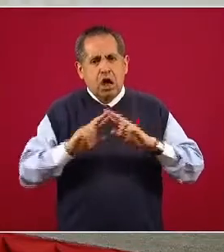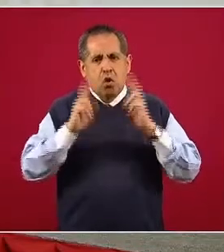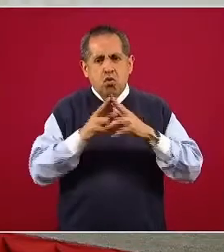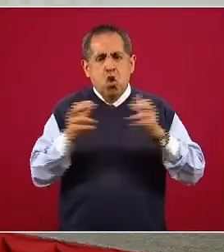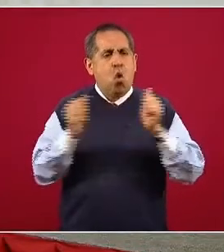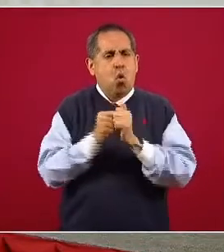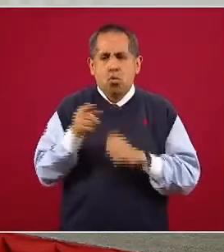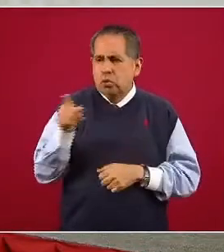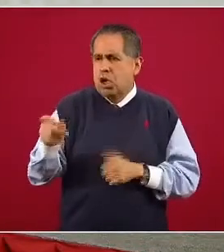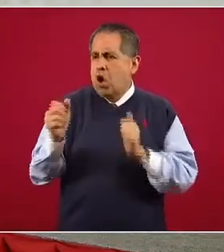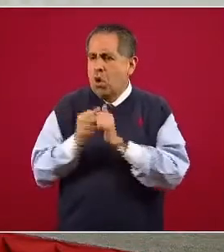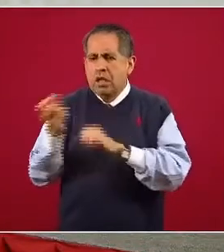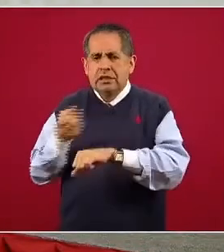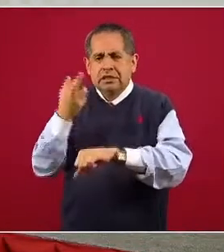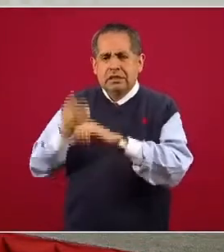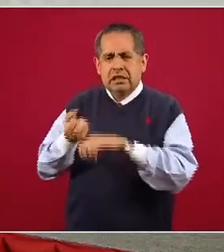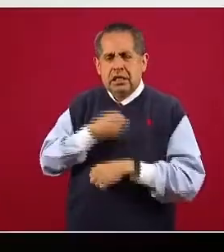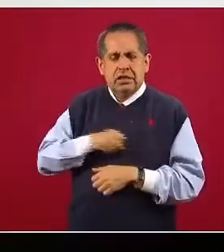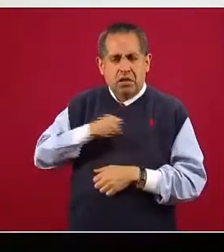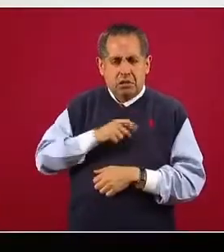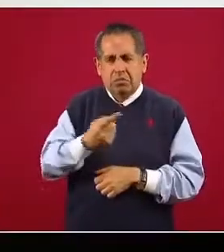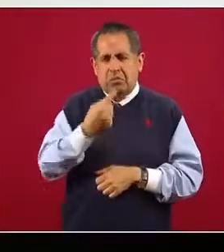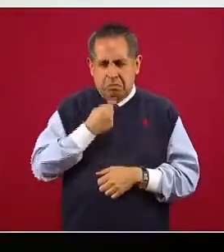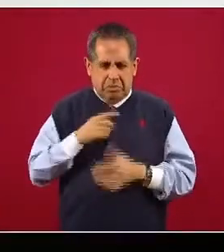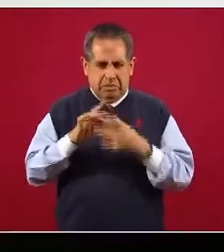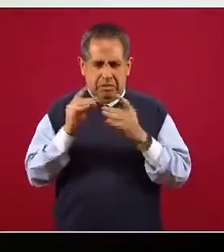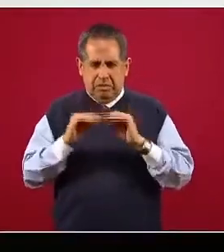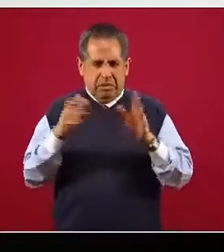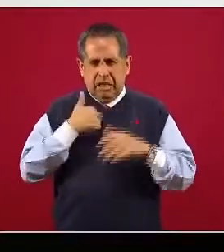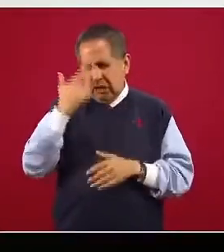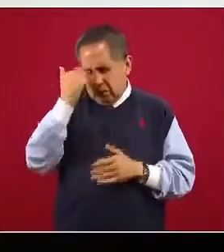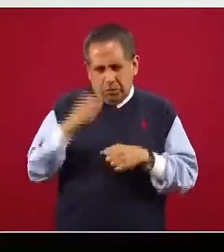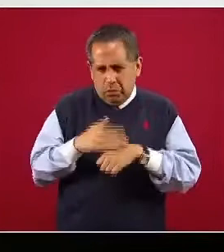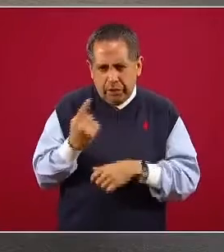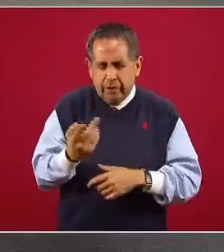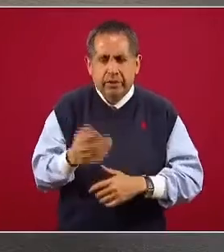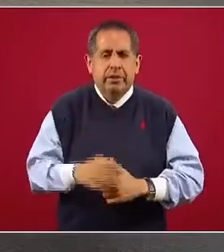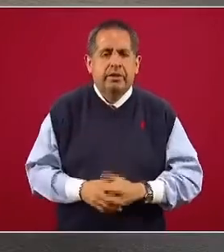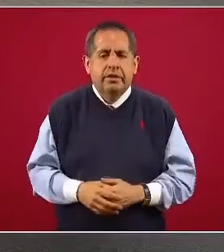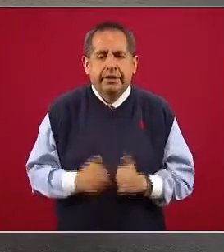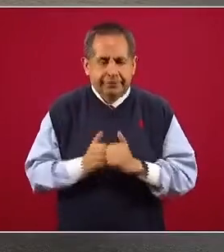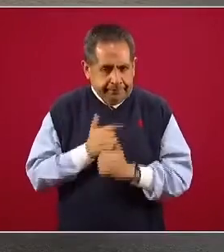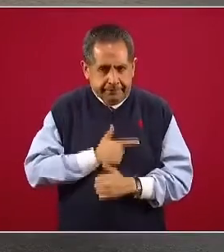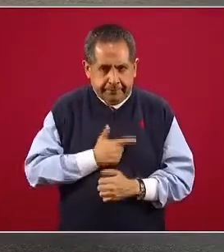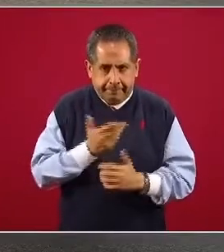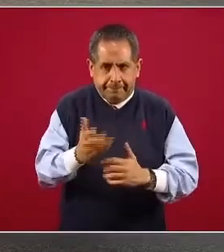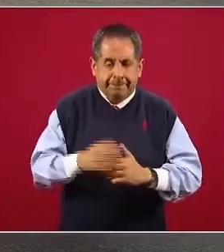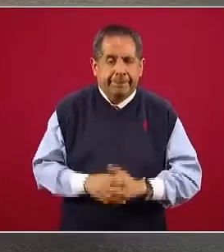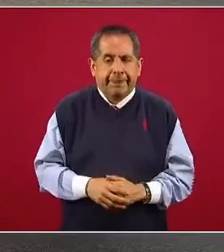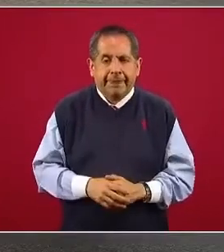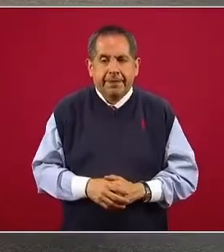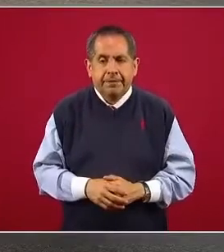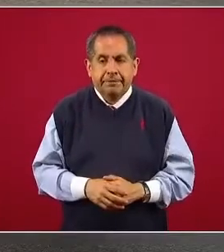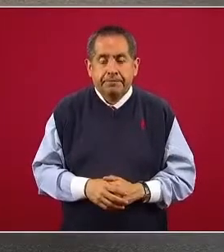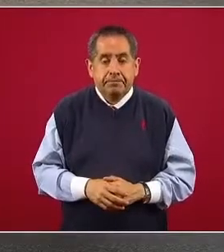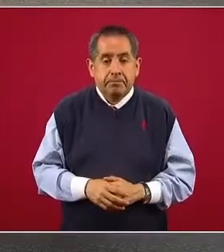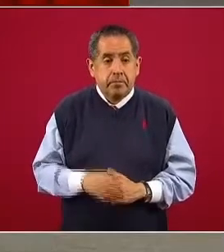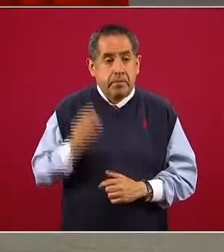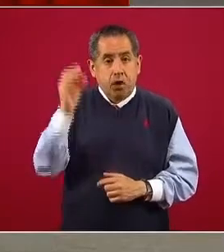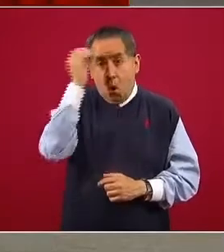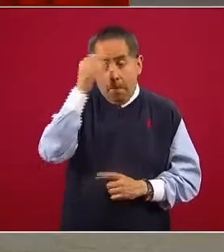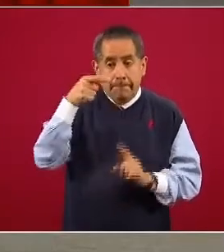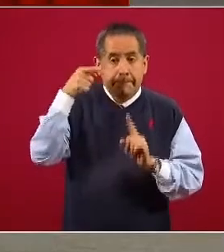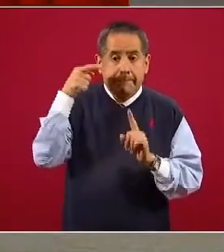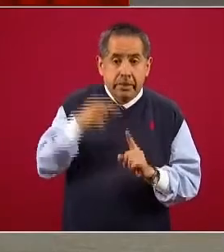con usted y con el secretario de Salud. Si nos pudiera comentar el motivo. Gracias. Con todo gusto. No tengo una opinión